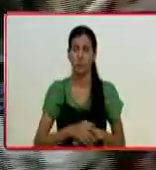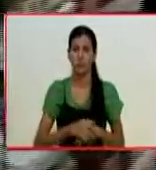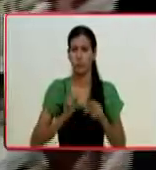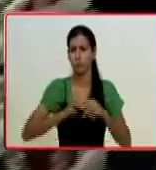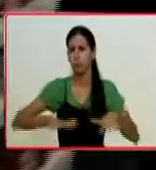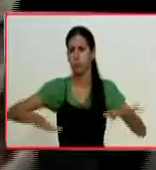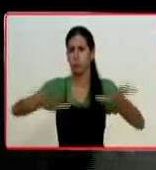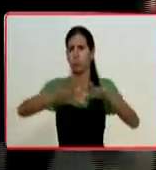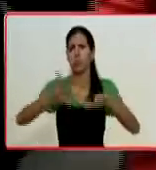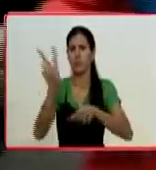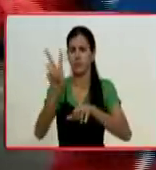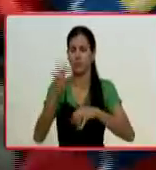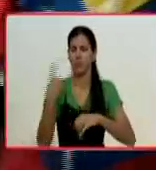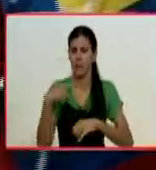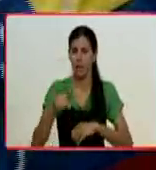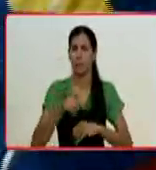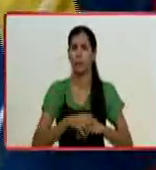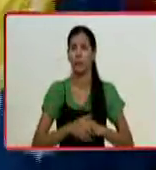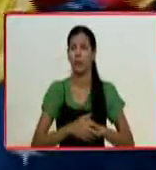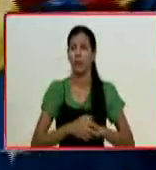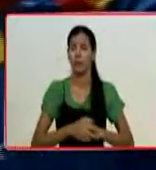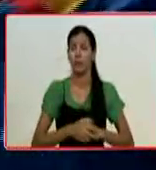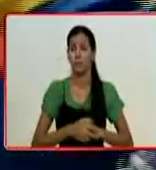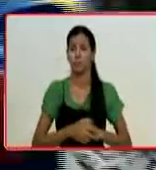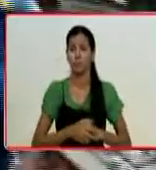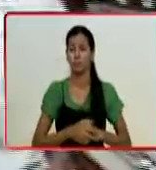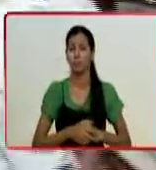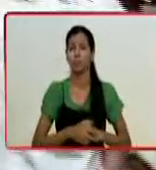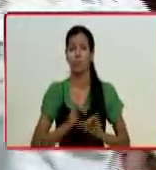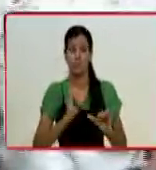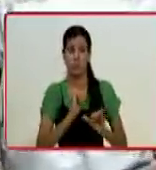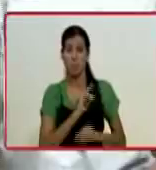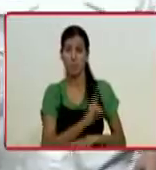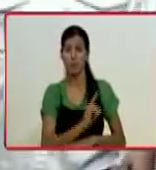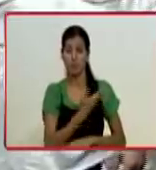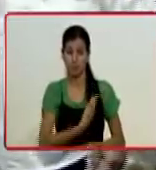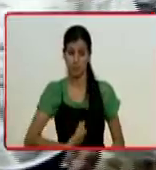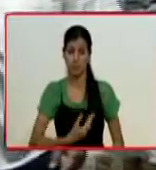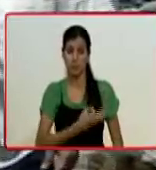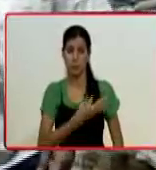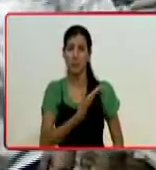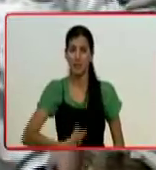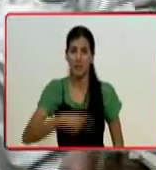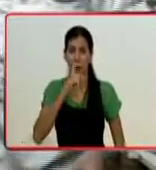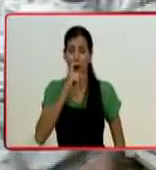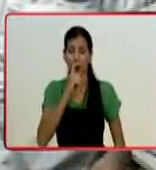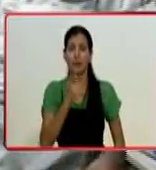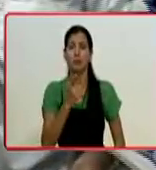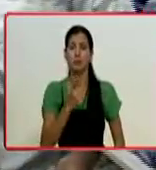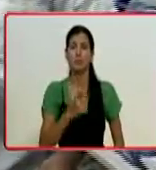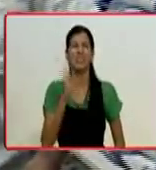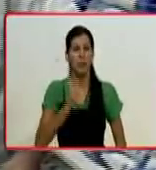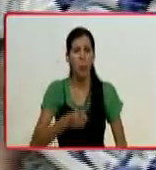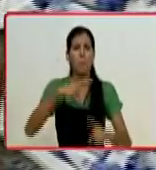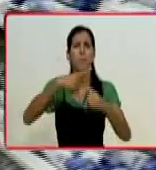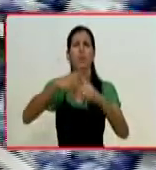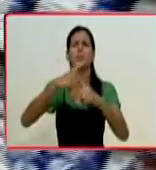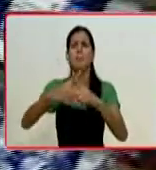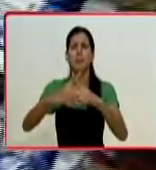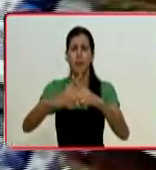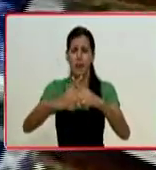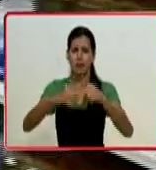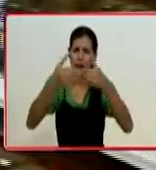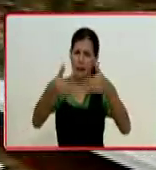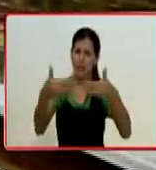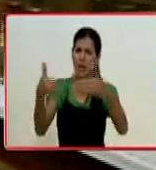todo el territorio nacional, y que por intuiciones suyas tenemos la firme tarea de multiplicarlos precisamente